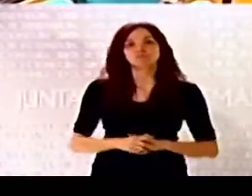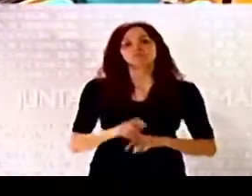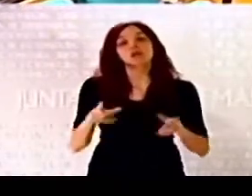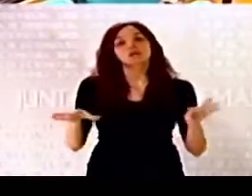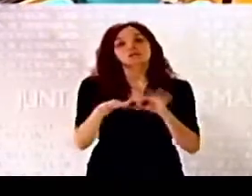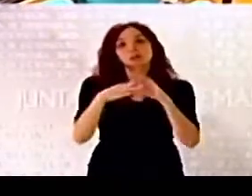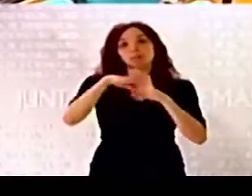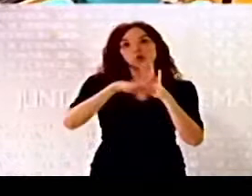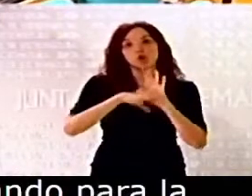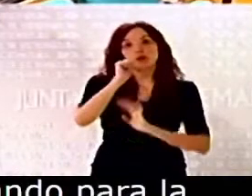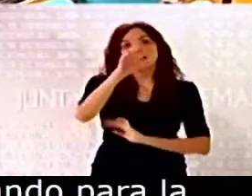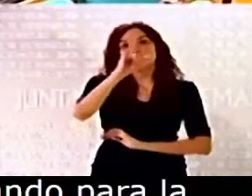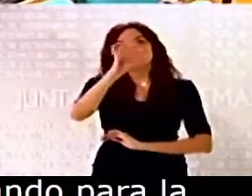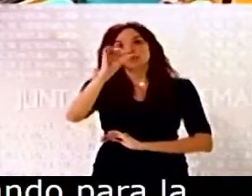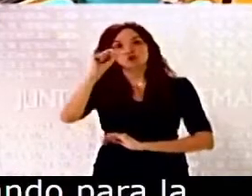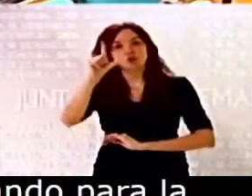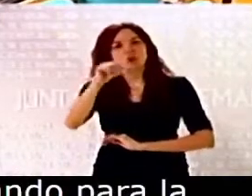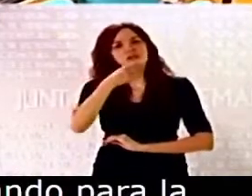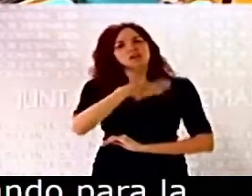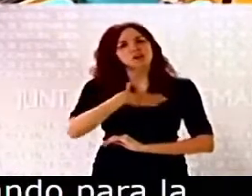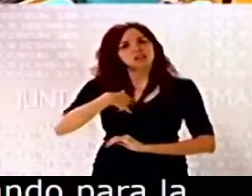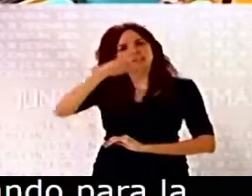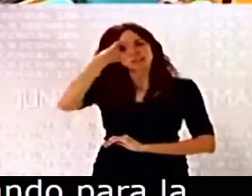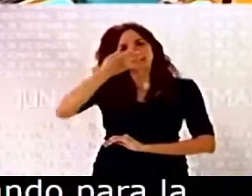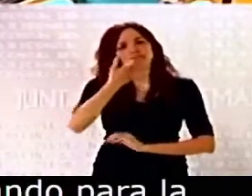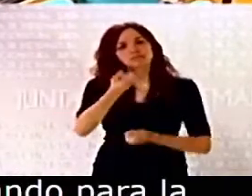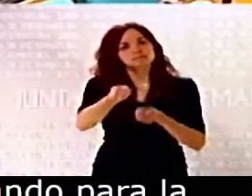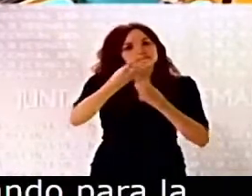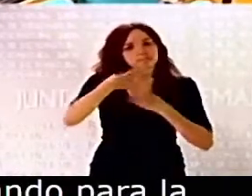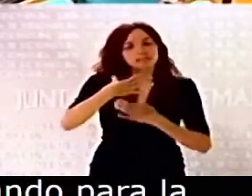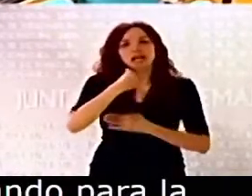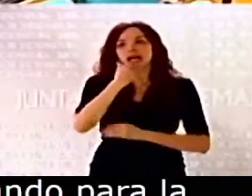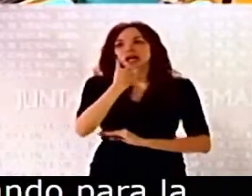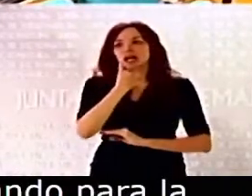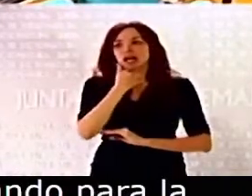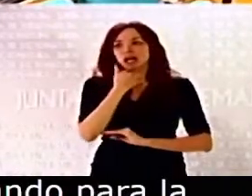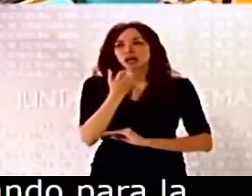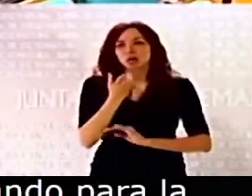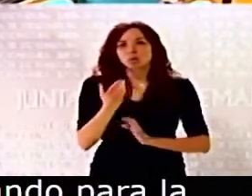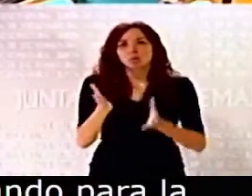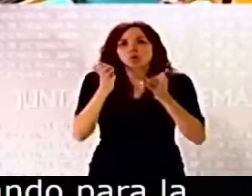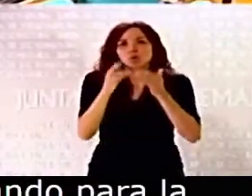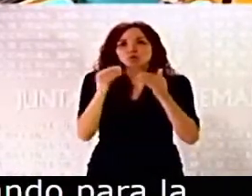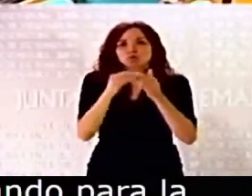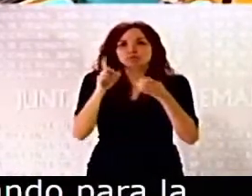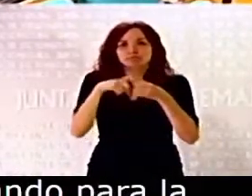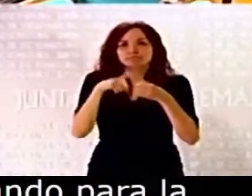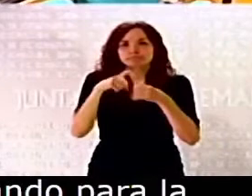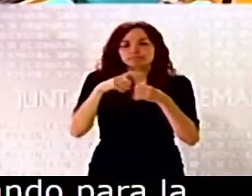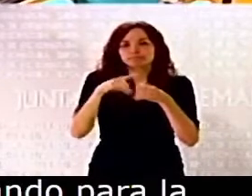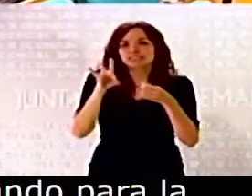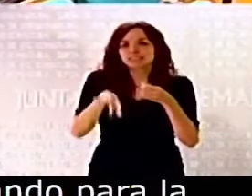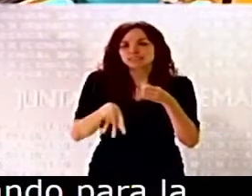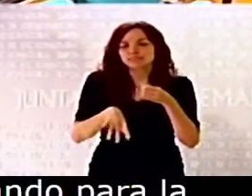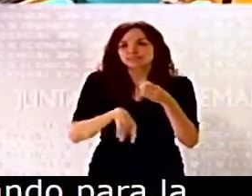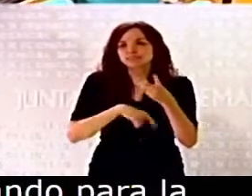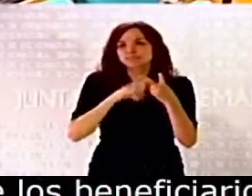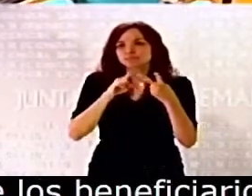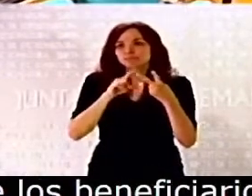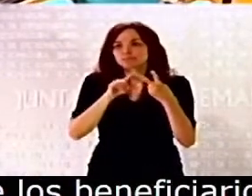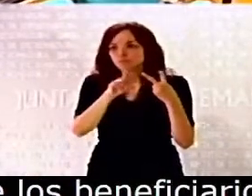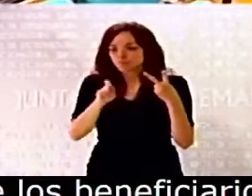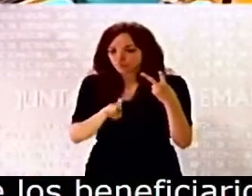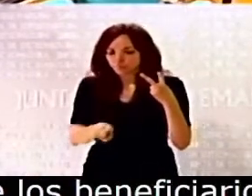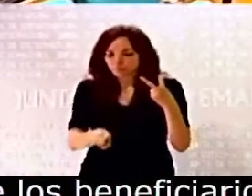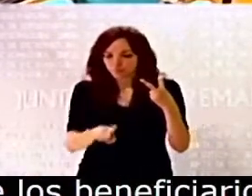programa Crisol, quería saber si nos puede dar el dato de los beneficiarios que han pasado por este programa y